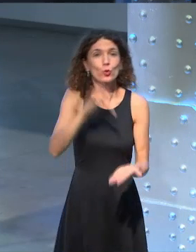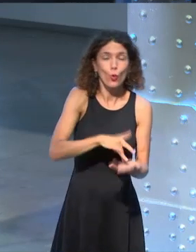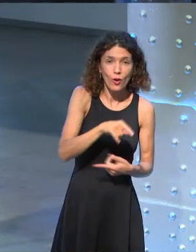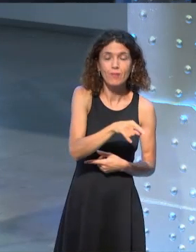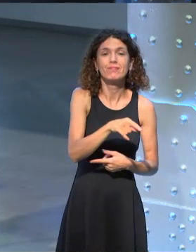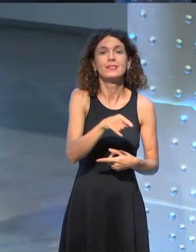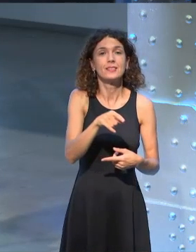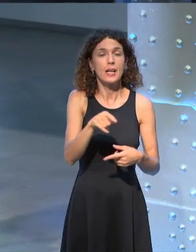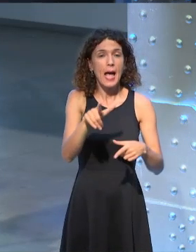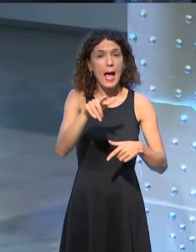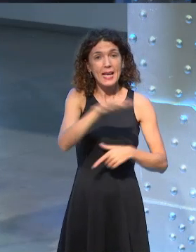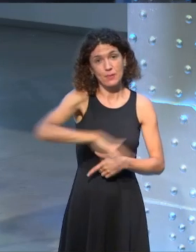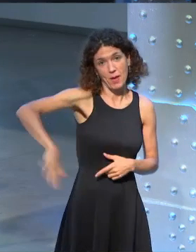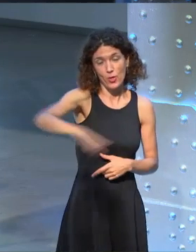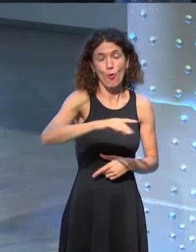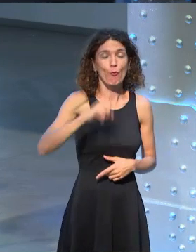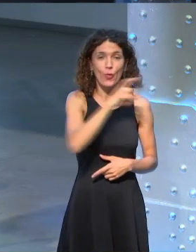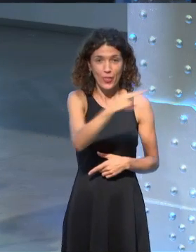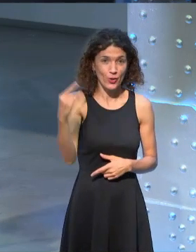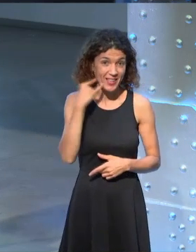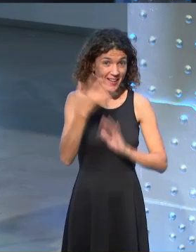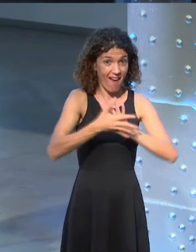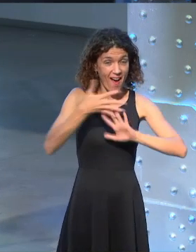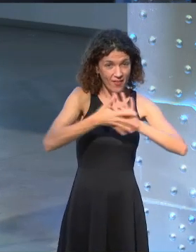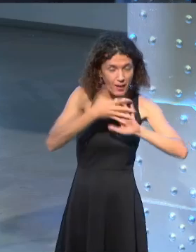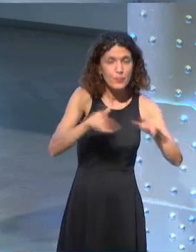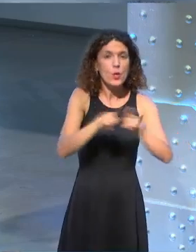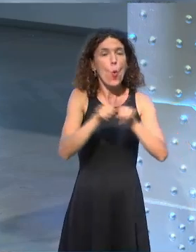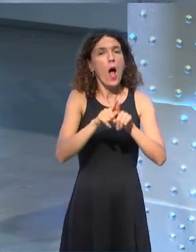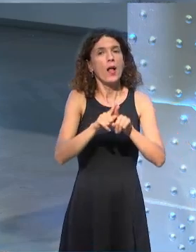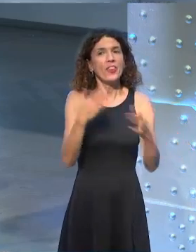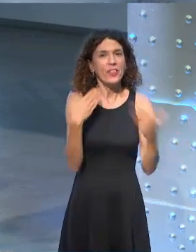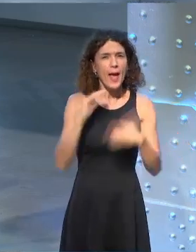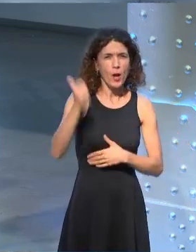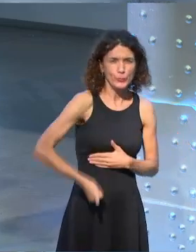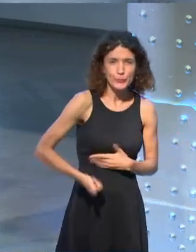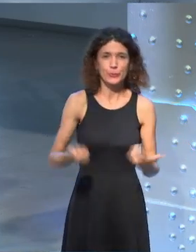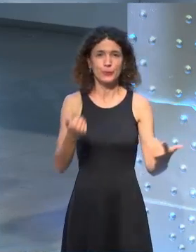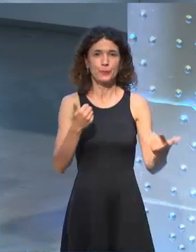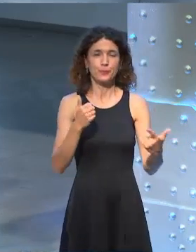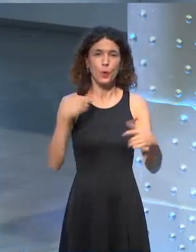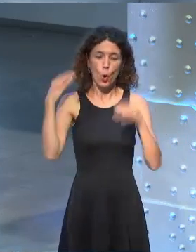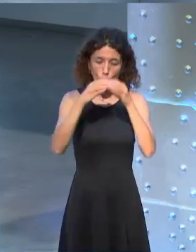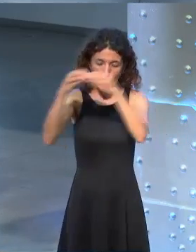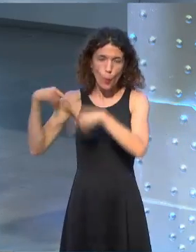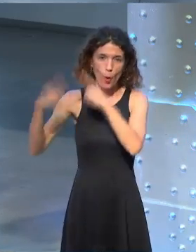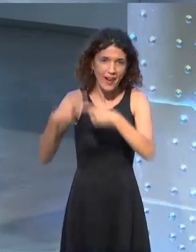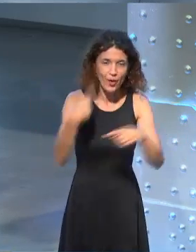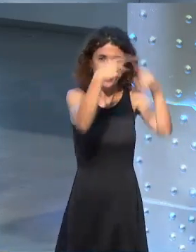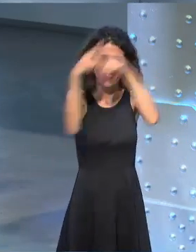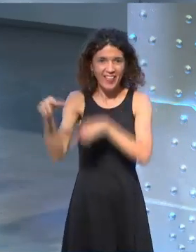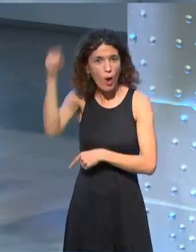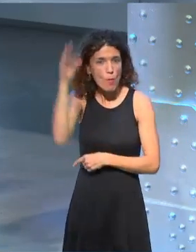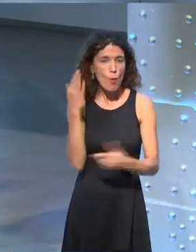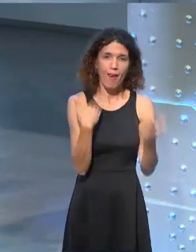espacios como este espacio Fundación Telefónica para hablar de todo esto, para hacer un rico diálogo entre generaciones, entre hombres y mujeres,